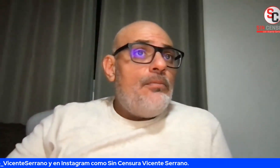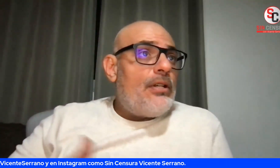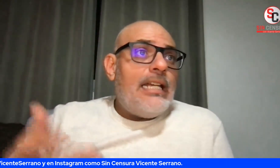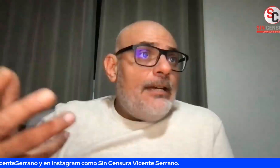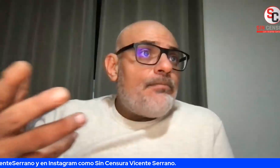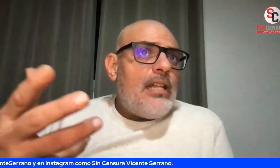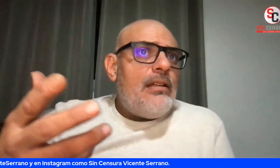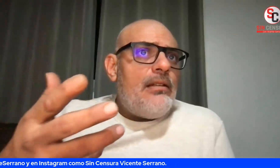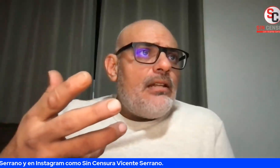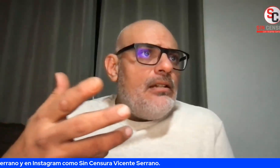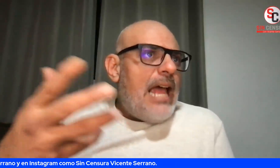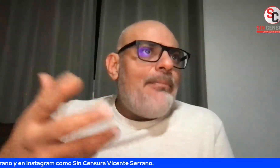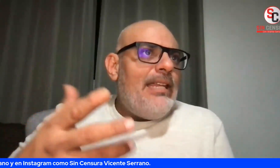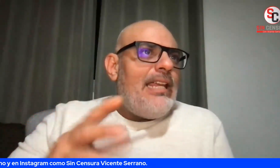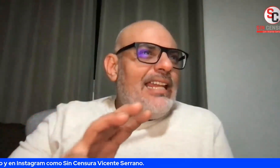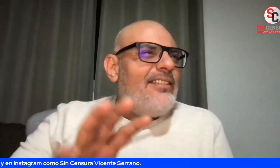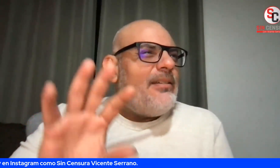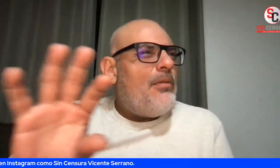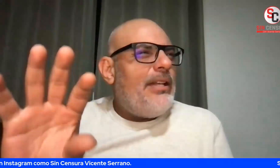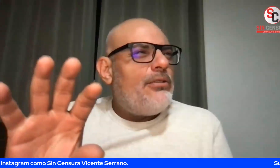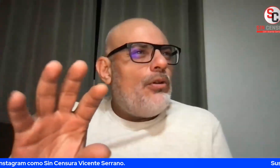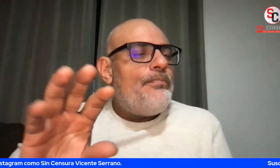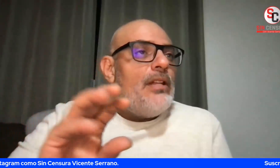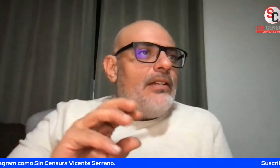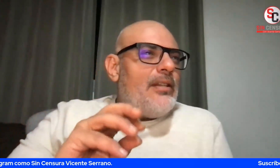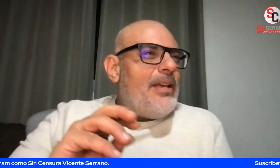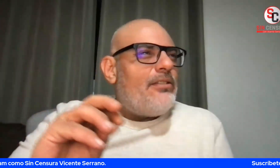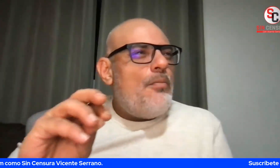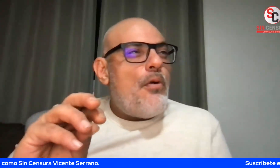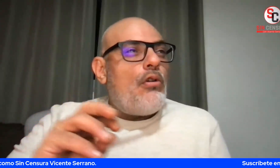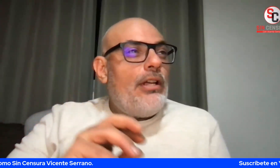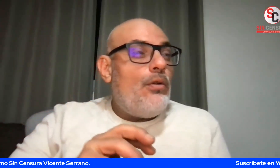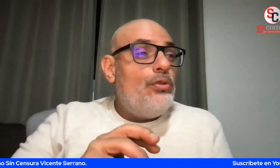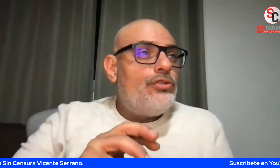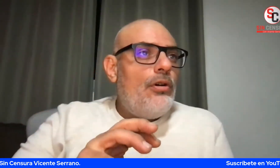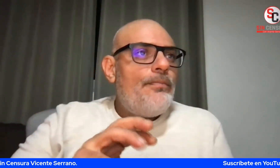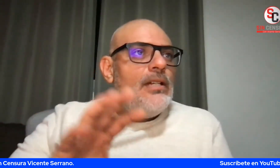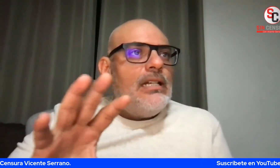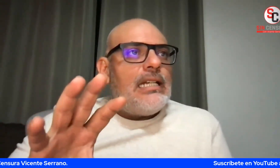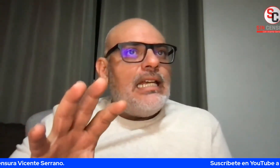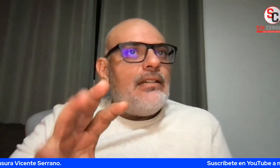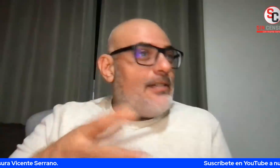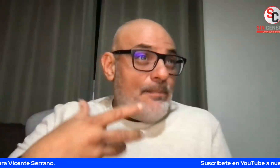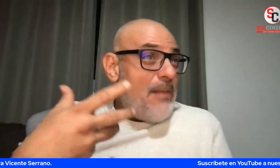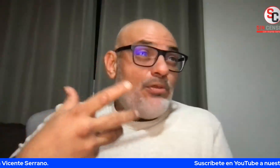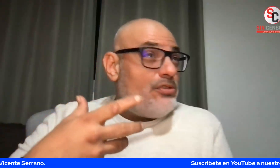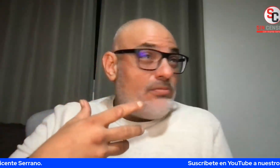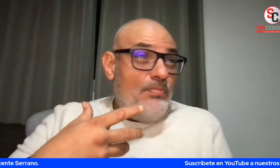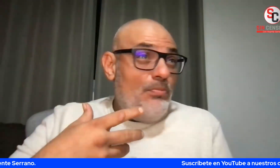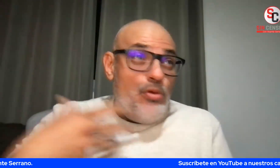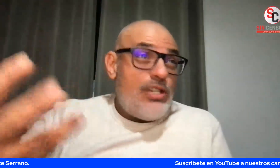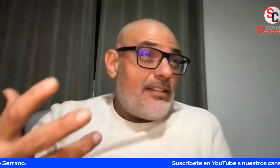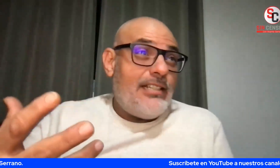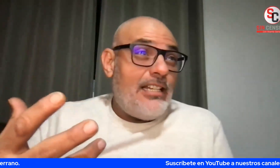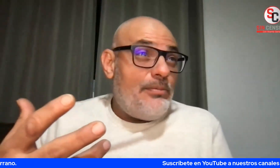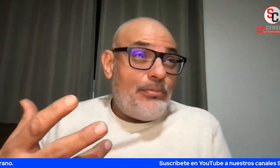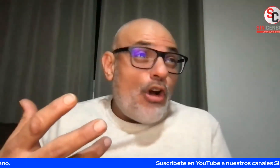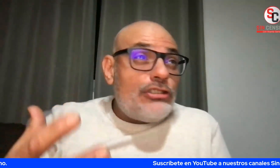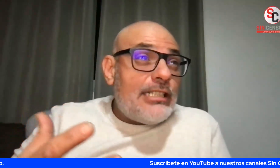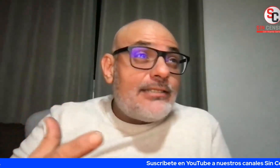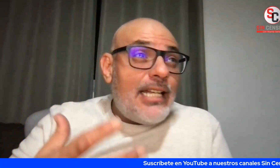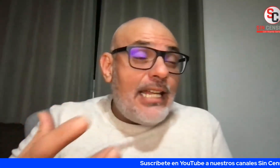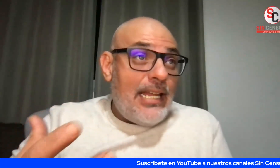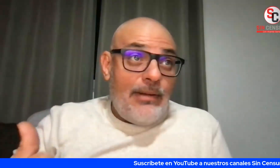biografía, porque a mí en este momento se me hace un poco injusto que sepamos muchas de